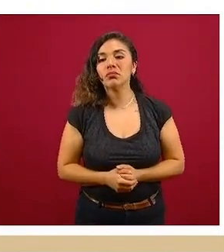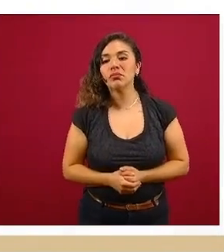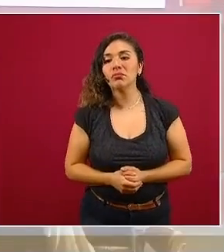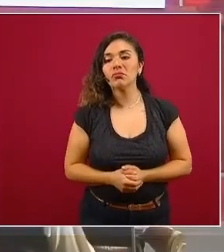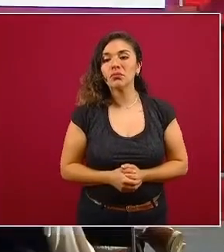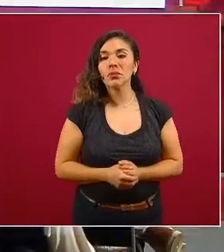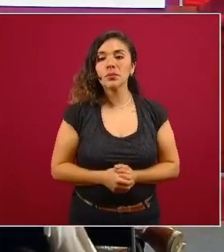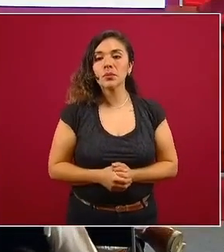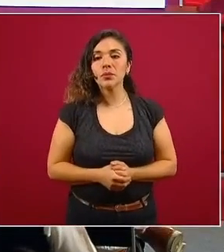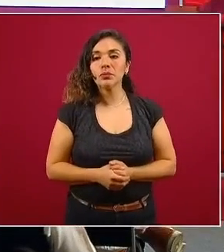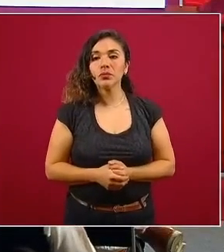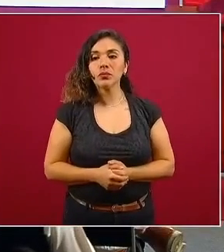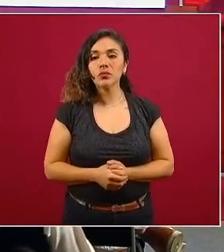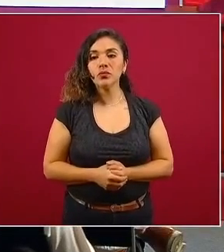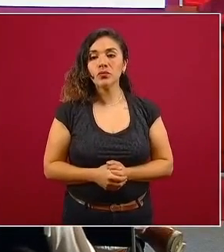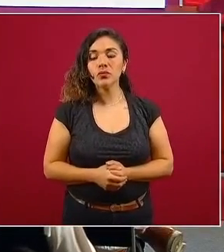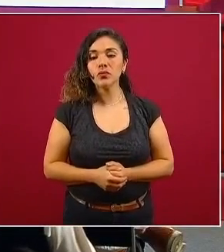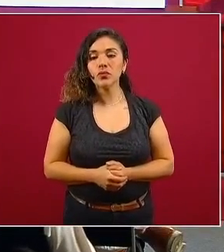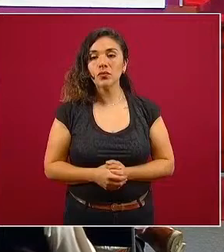favor.